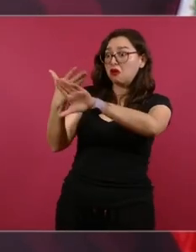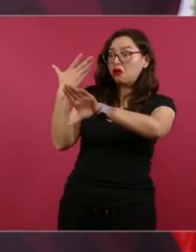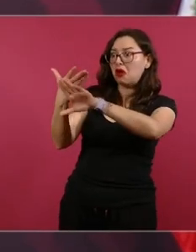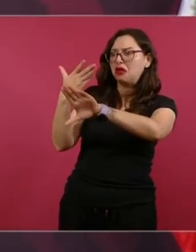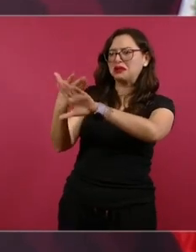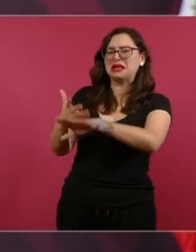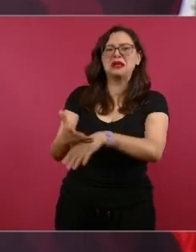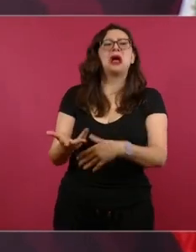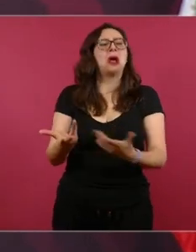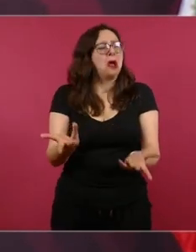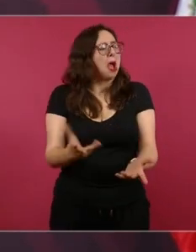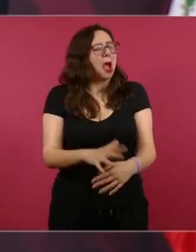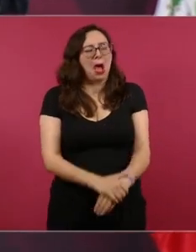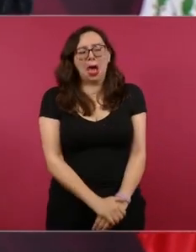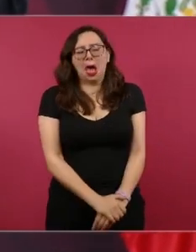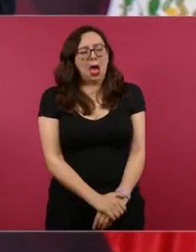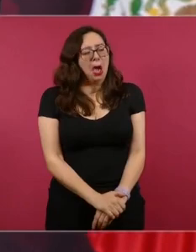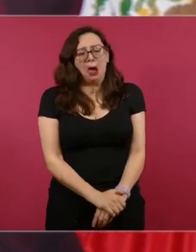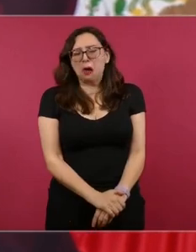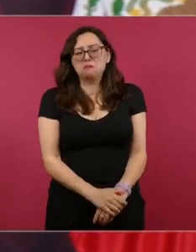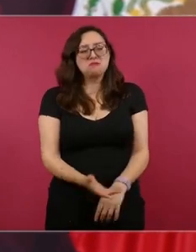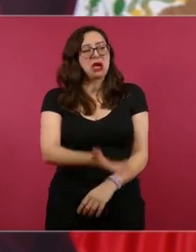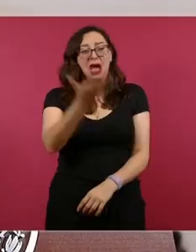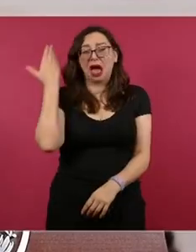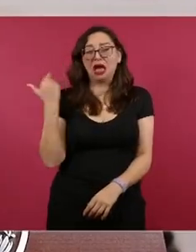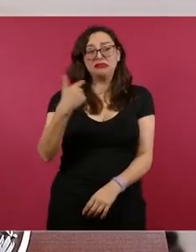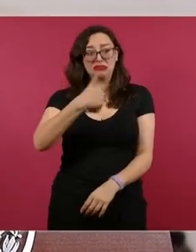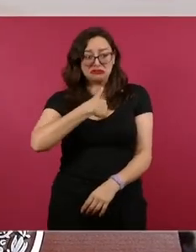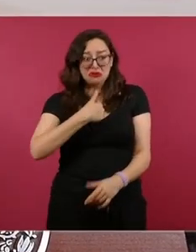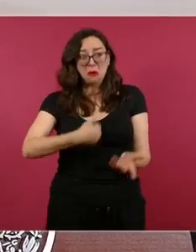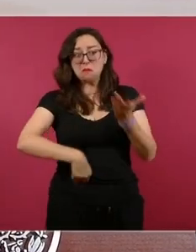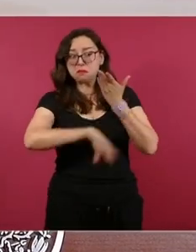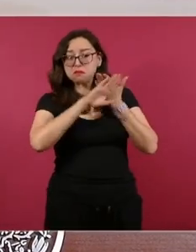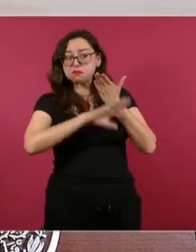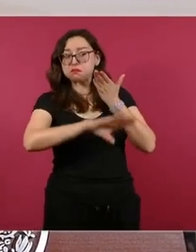Uh-huh. No, no, no, no, no, no, nada que ver. No, no, no,